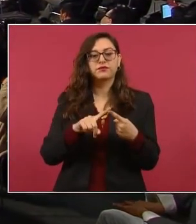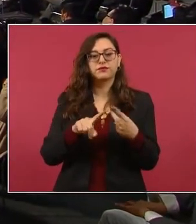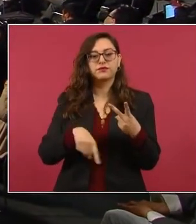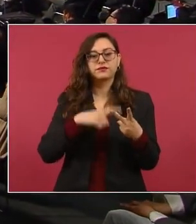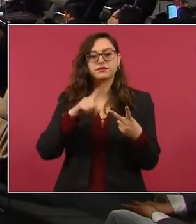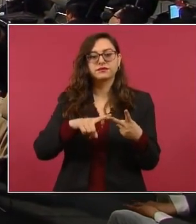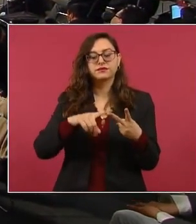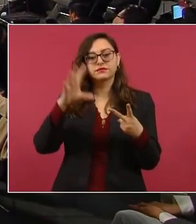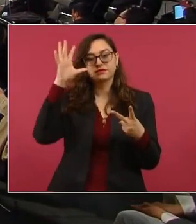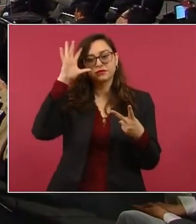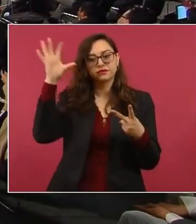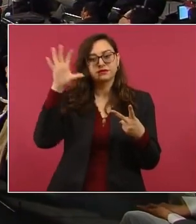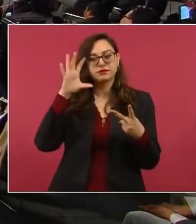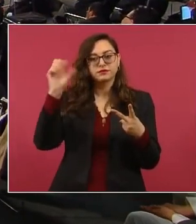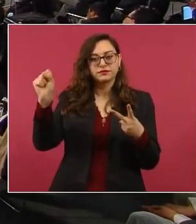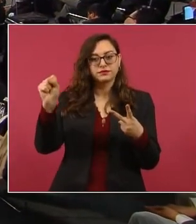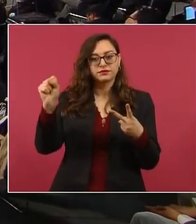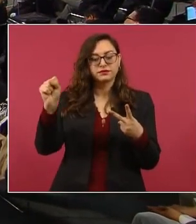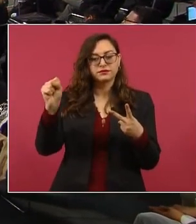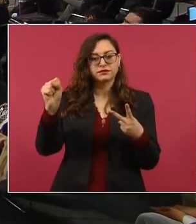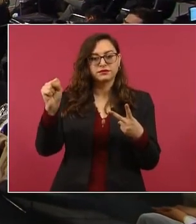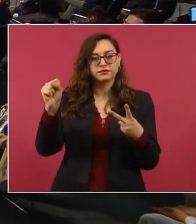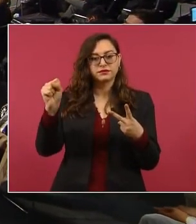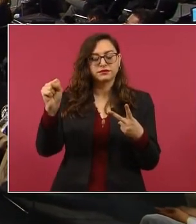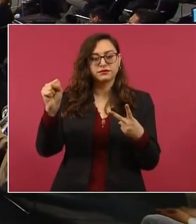y a Morelos.